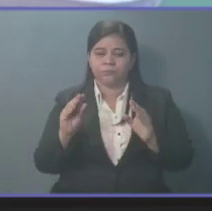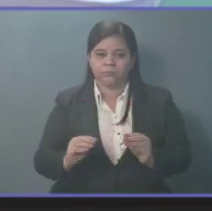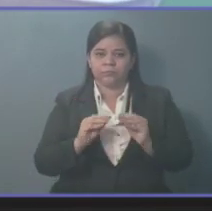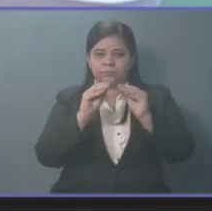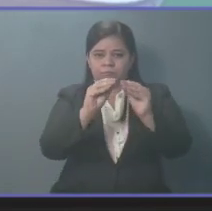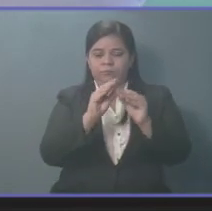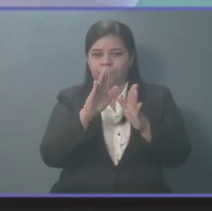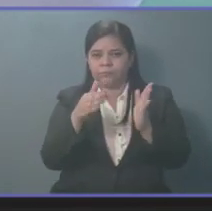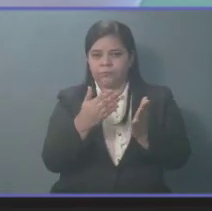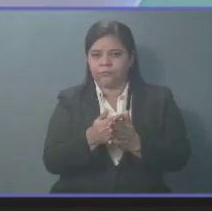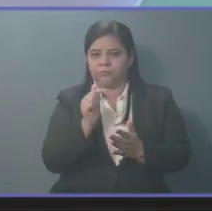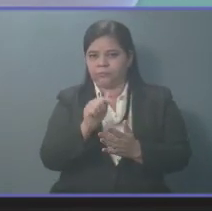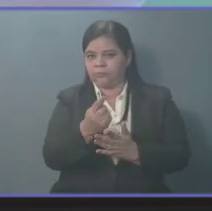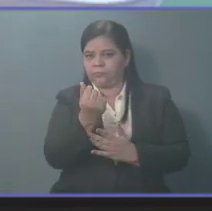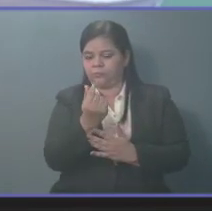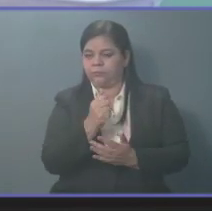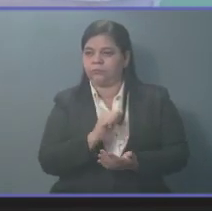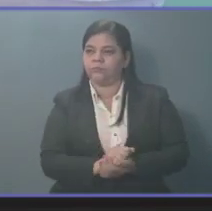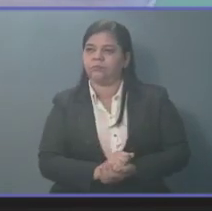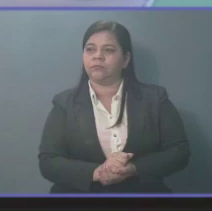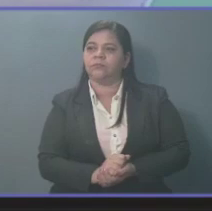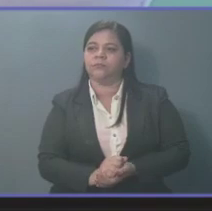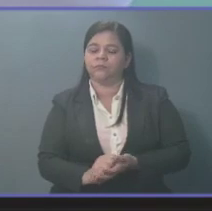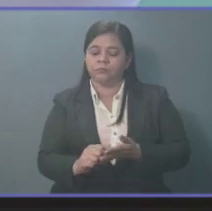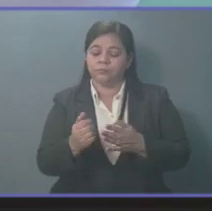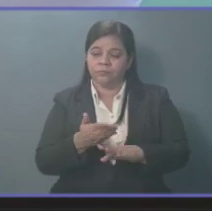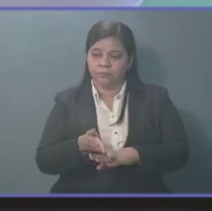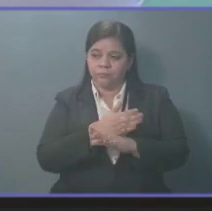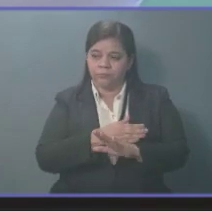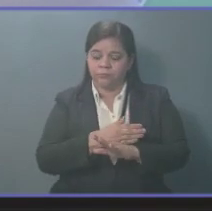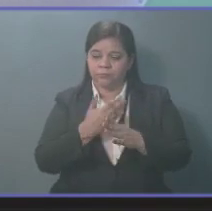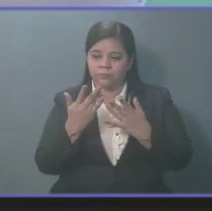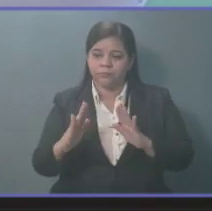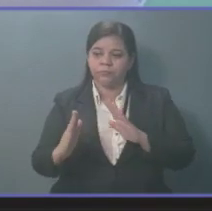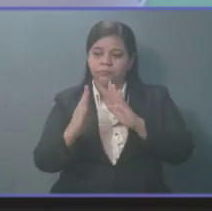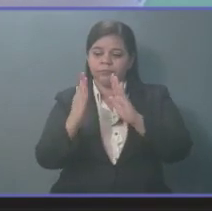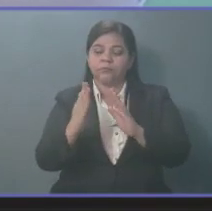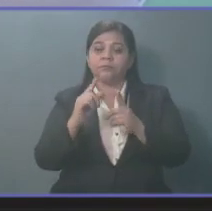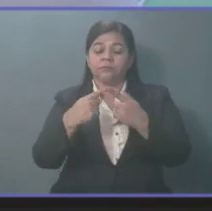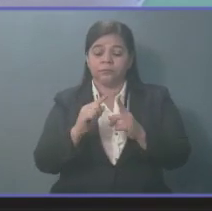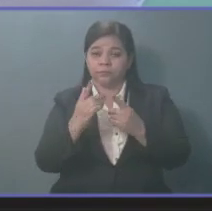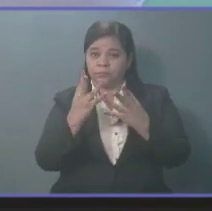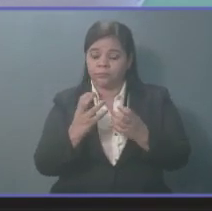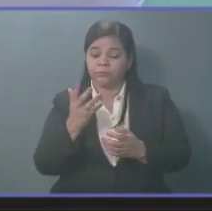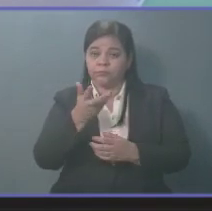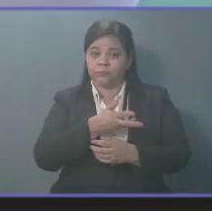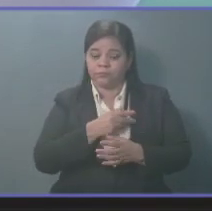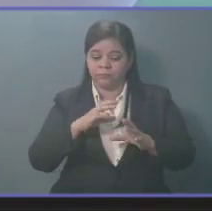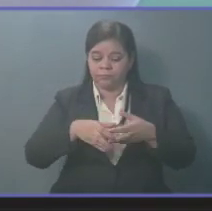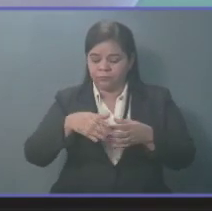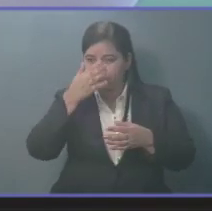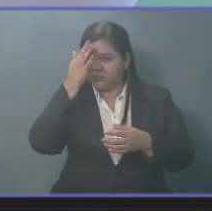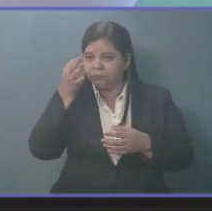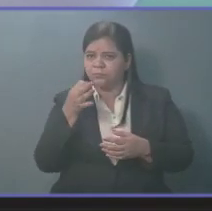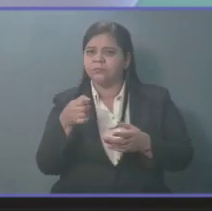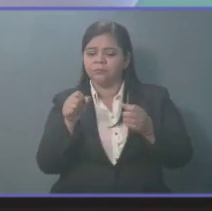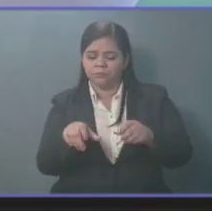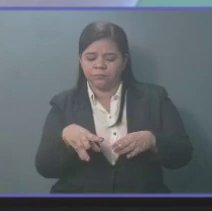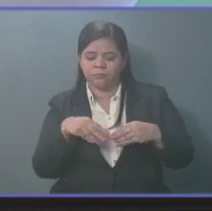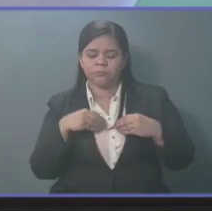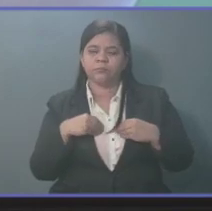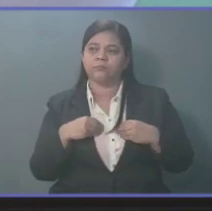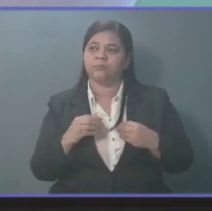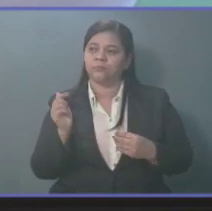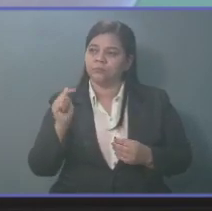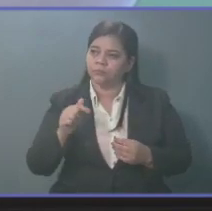asignaciones vigentes dicho monto. En atención a lo antes expuesto, esta comisión estima que la iniciativa es procedente,